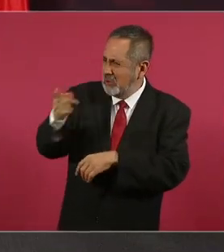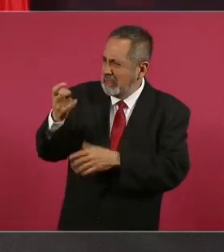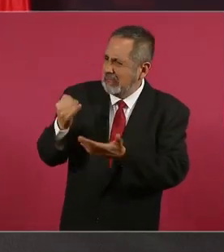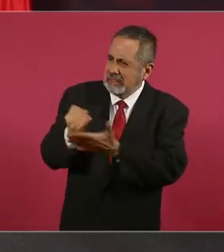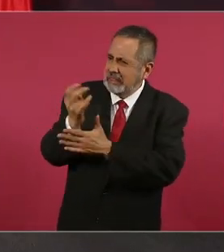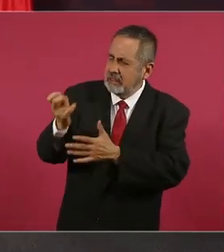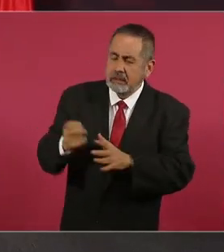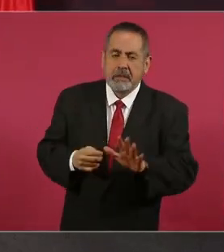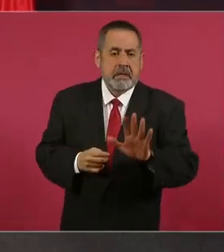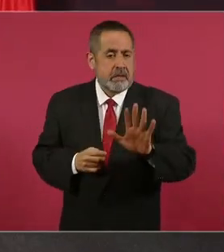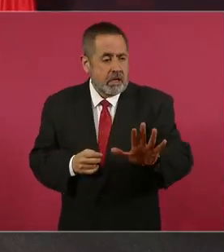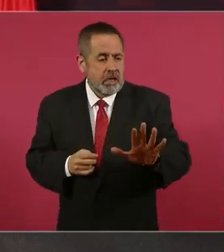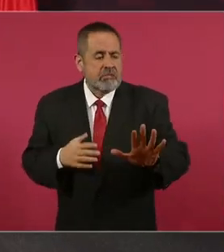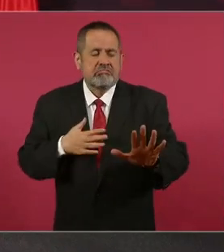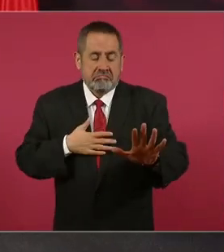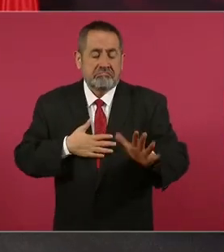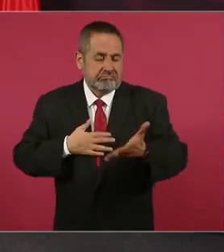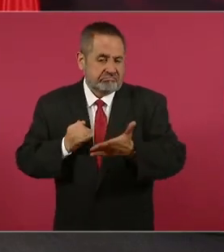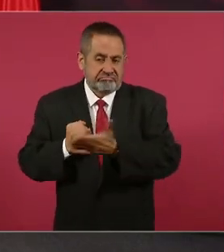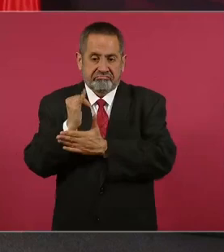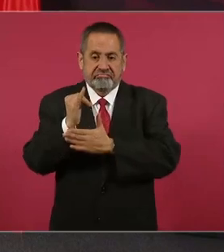cuestionamiento, pero sin